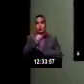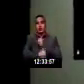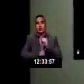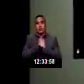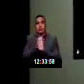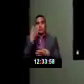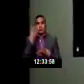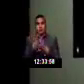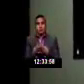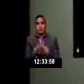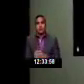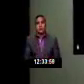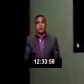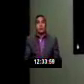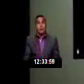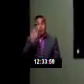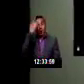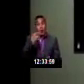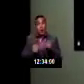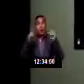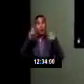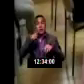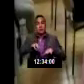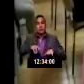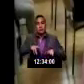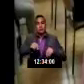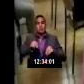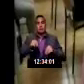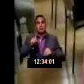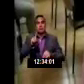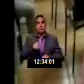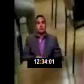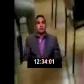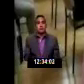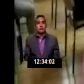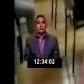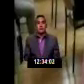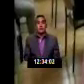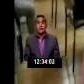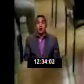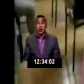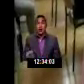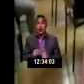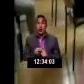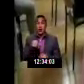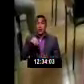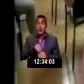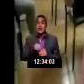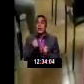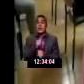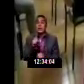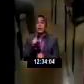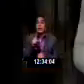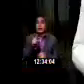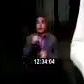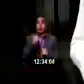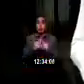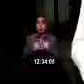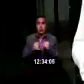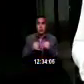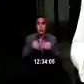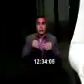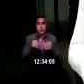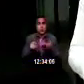8 años de cárcel por el delito de cohecho pasivo agravado. En todo caso, aquí se está desarrollando esta última